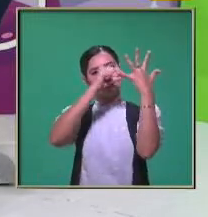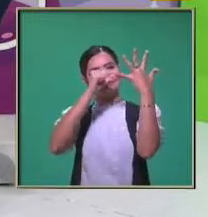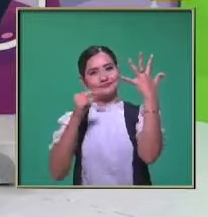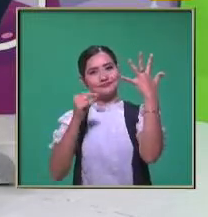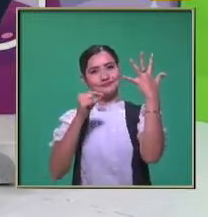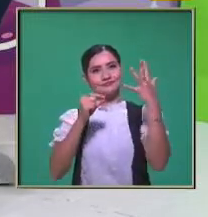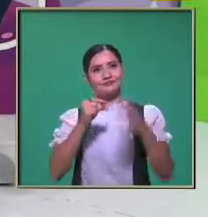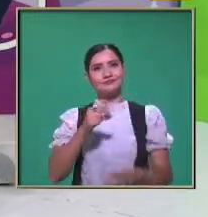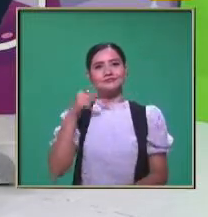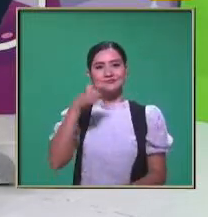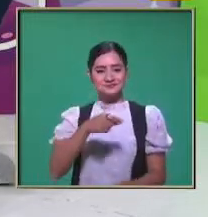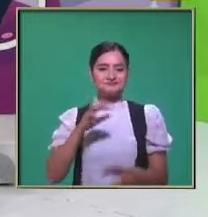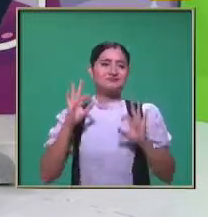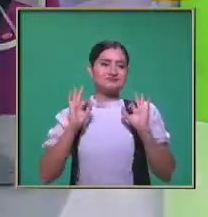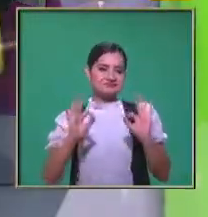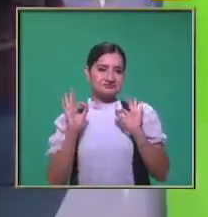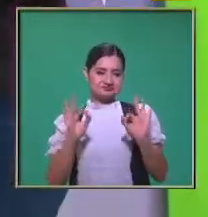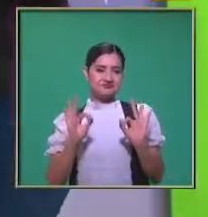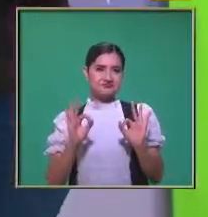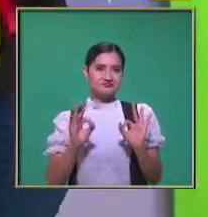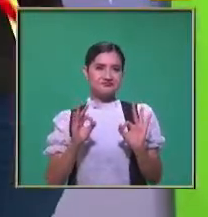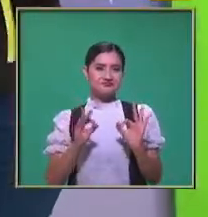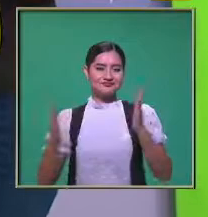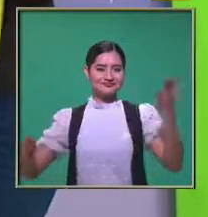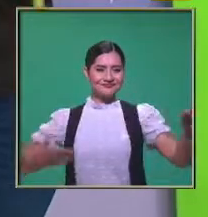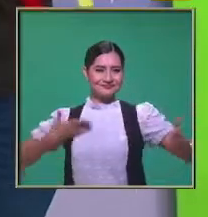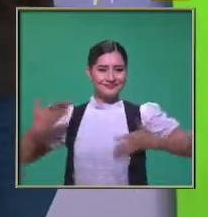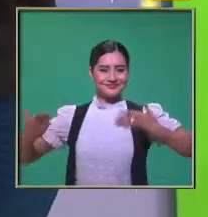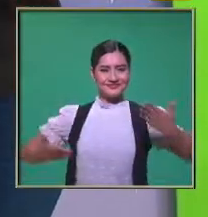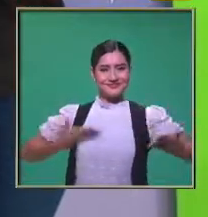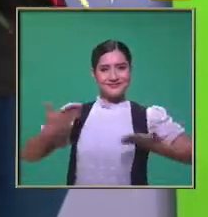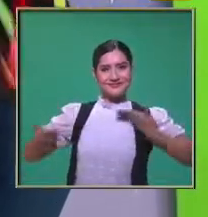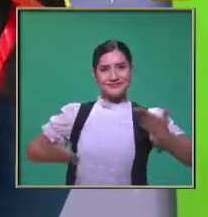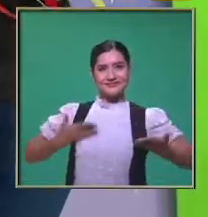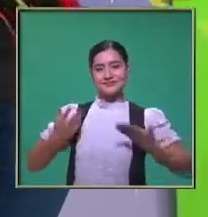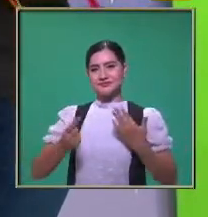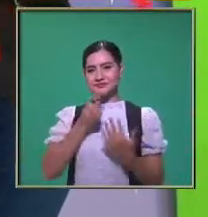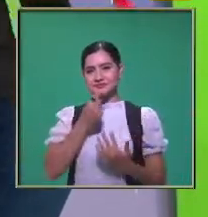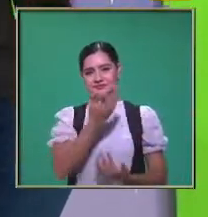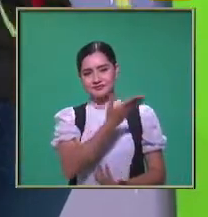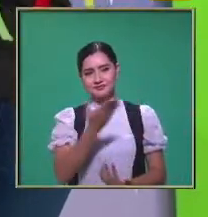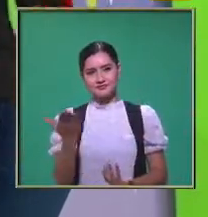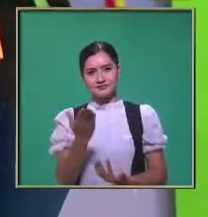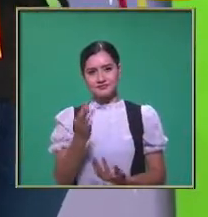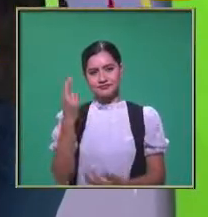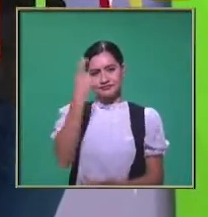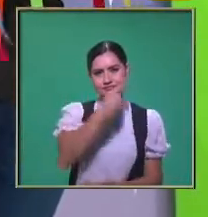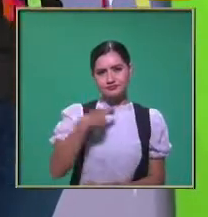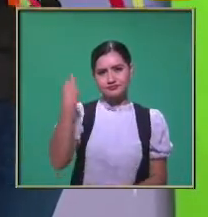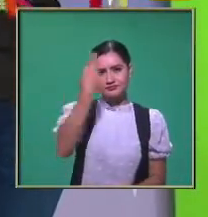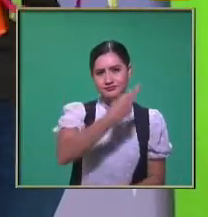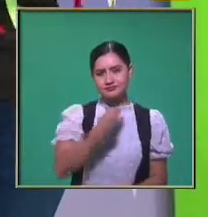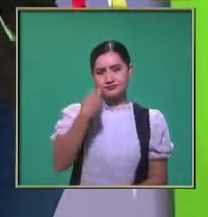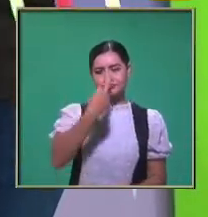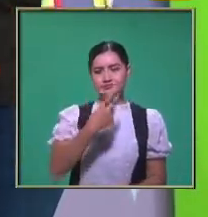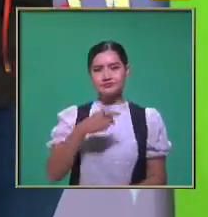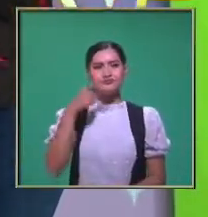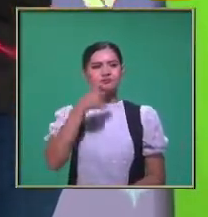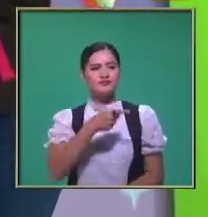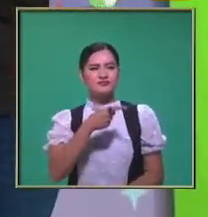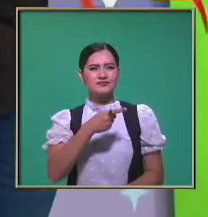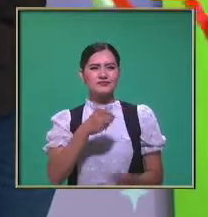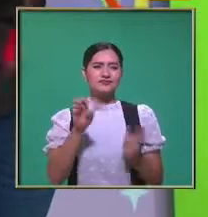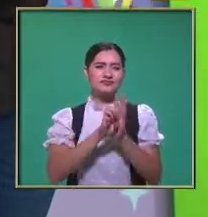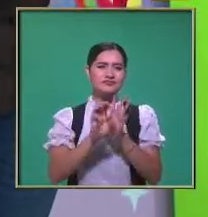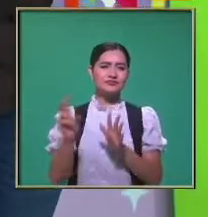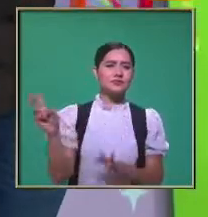garantizo unos momentos súper divertidos en los que ellos van a poder estar observando, ver qué es lo que pasa cuando el viento mueve